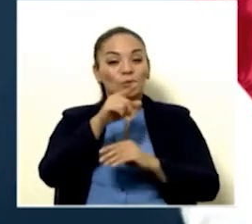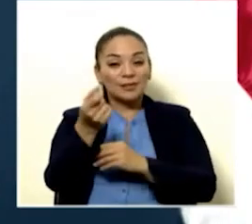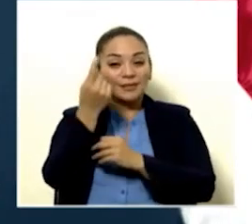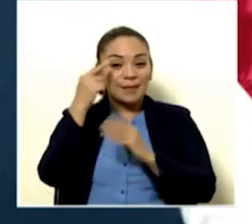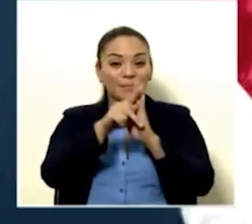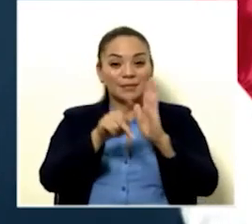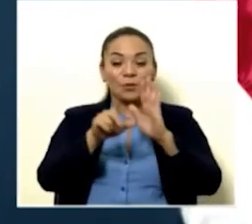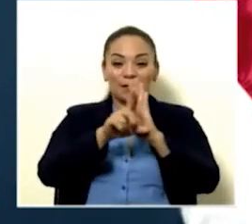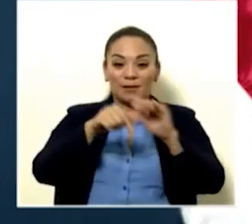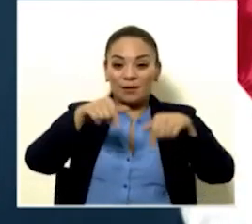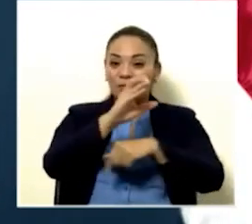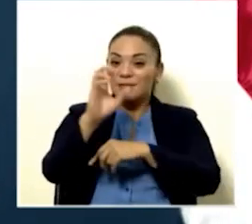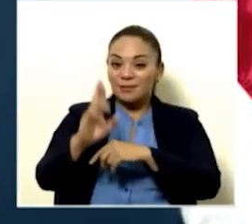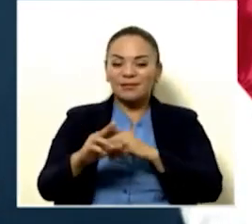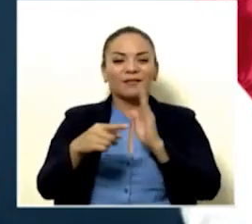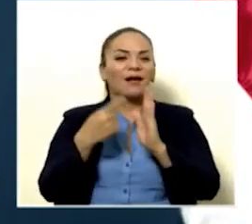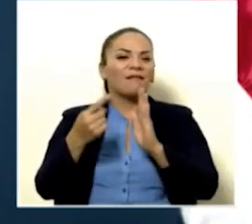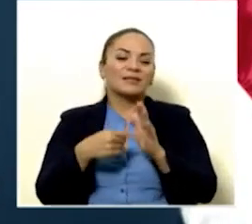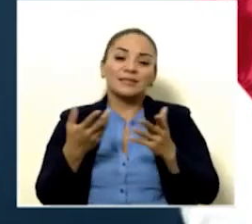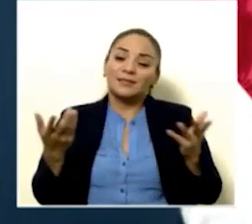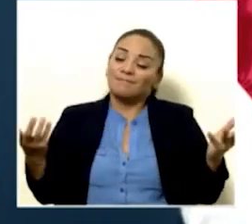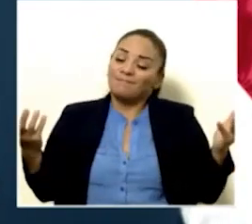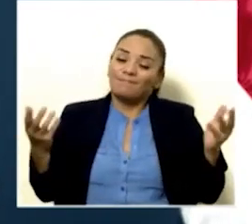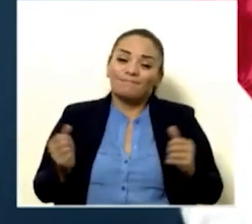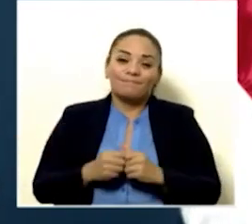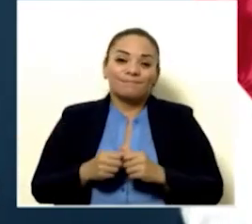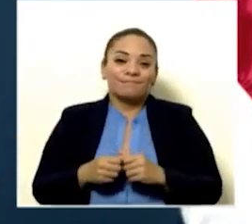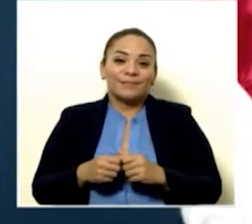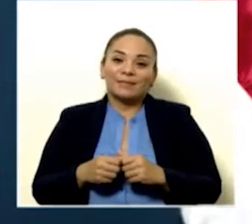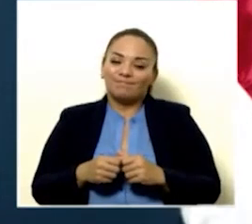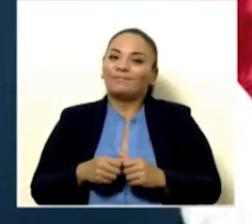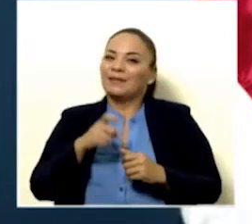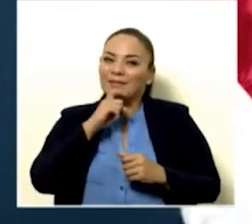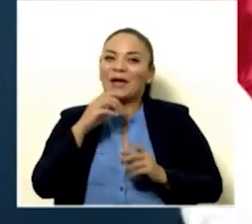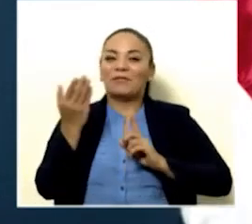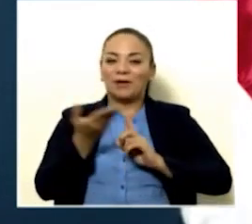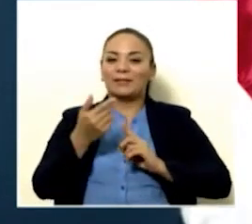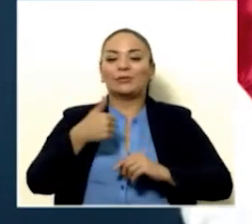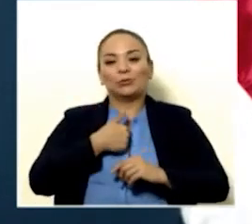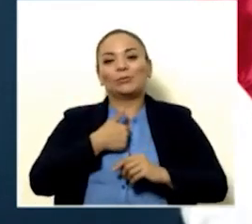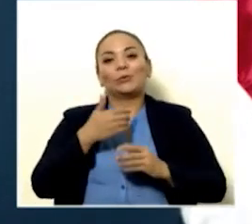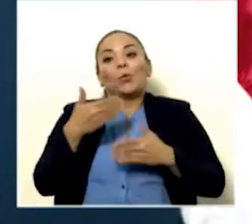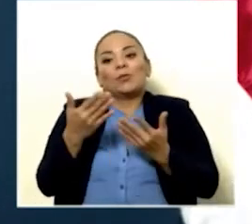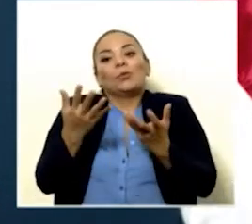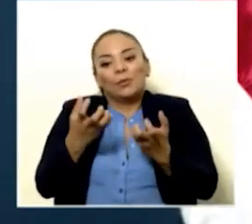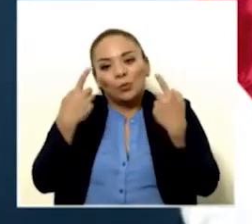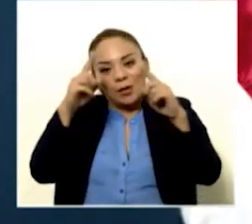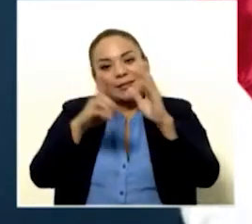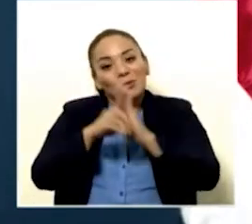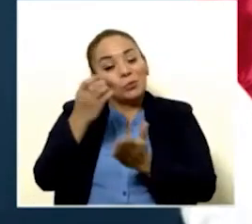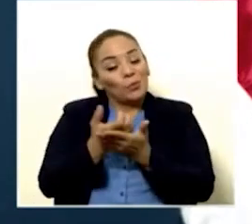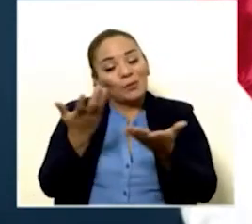en Costa Rica, a veces nos dispara en el pie cuando queremos correr la maratón del desarrollo económico.